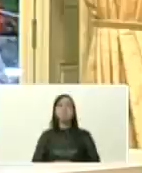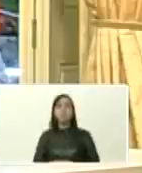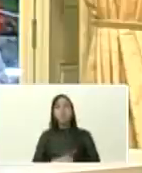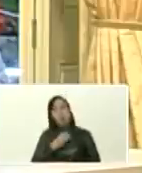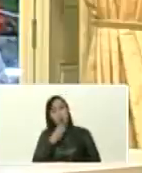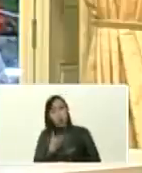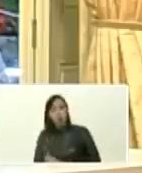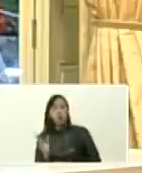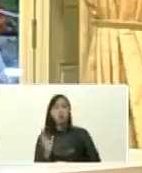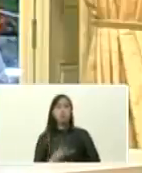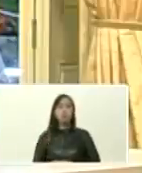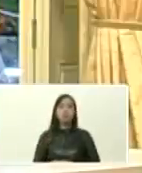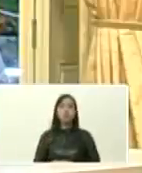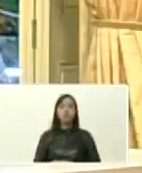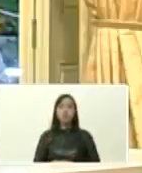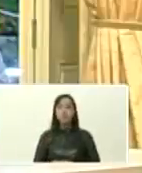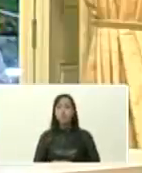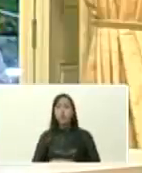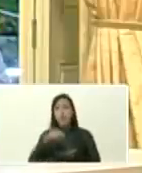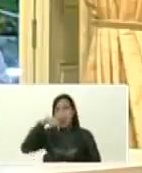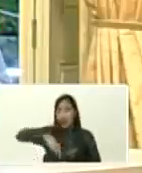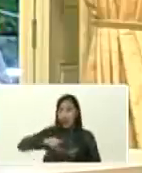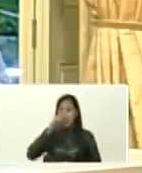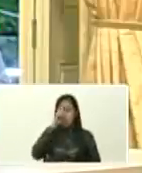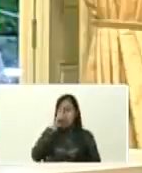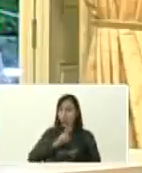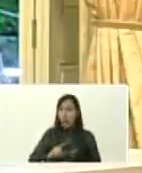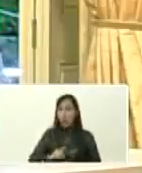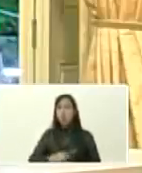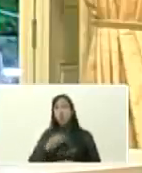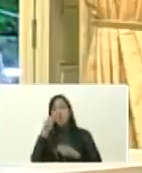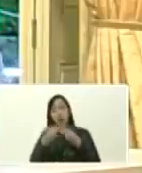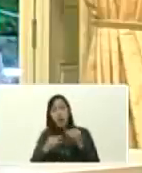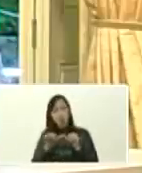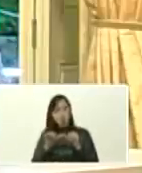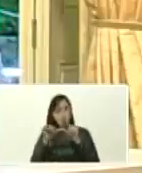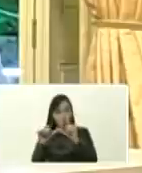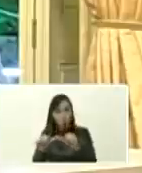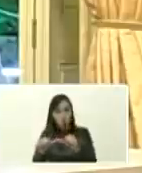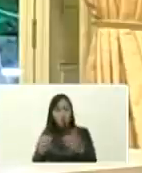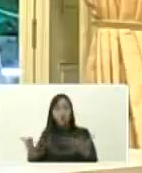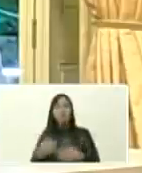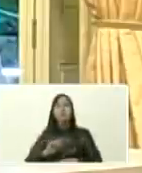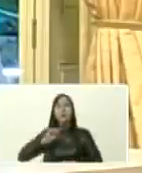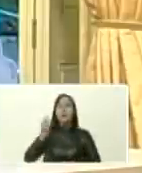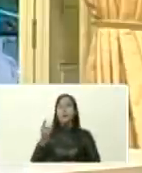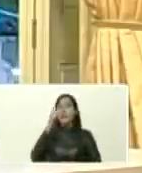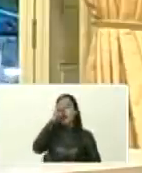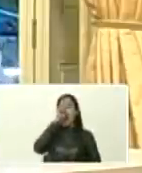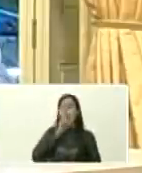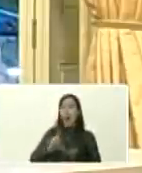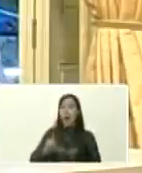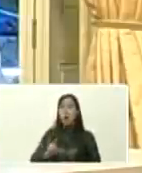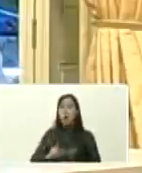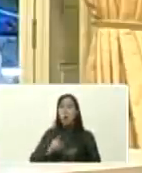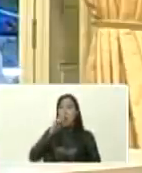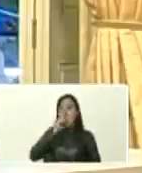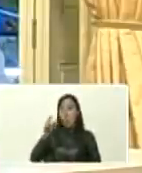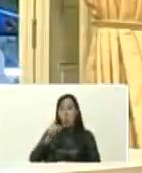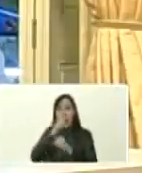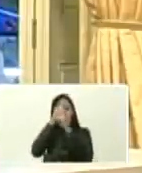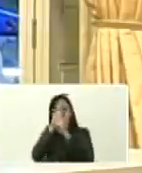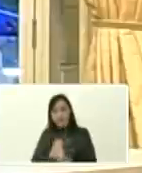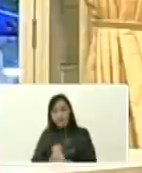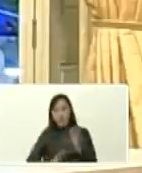bueno que el año 2021 se esté consolidando como el primer año de varios años de